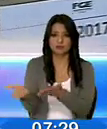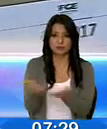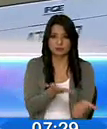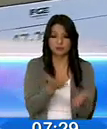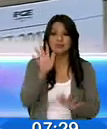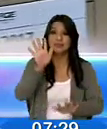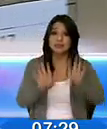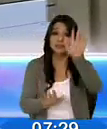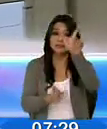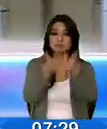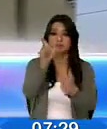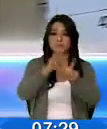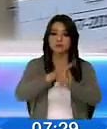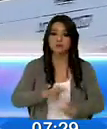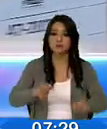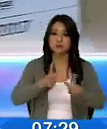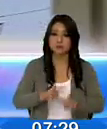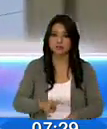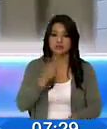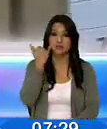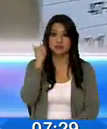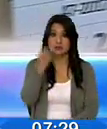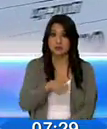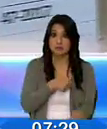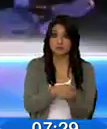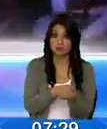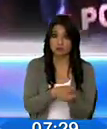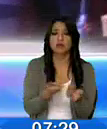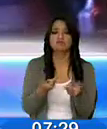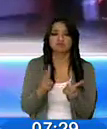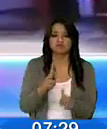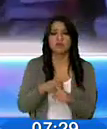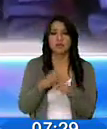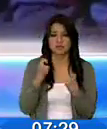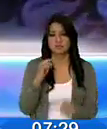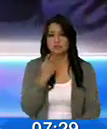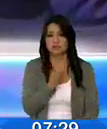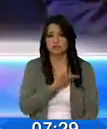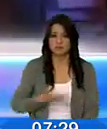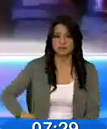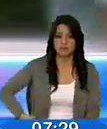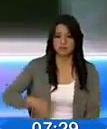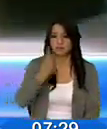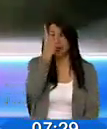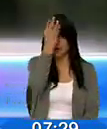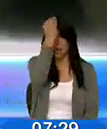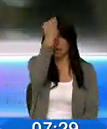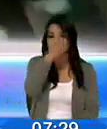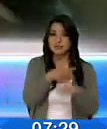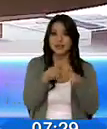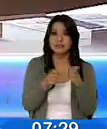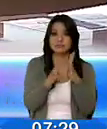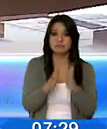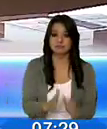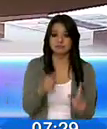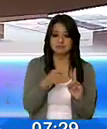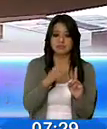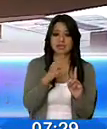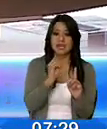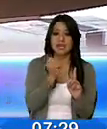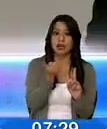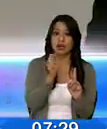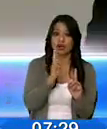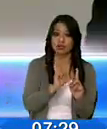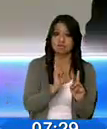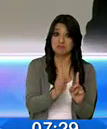15 son las personas investigadas como coautoras, consta el ex vicepresidente Jorge Glass y los exministros Carlos